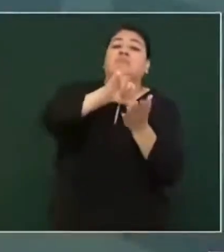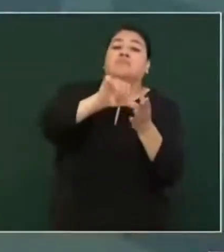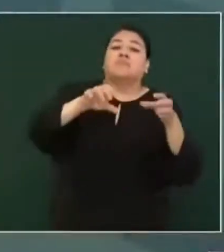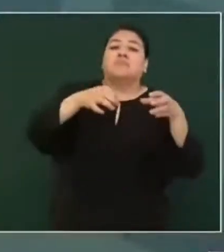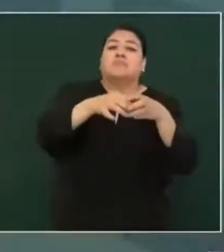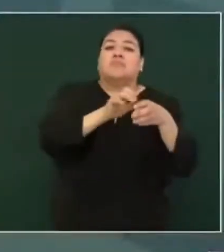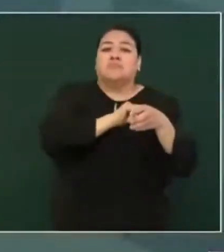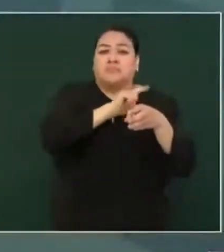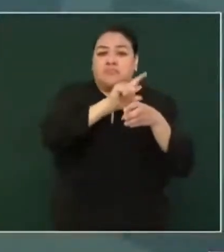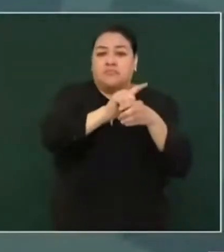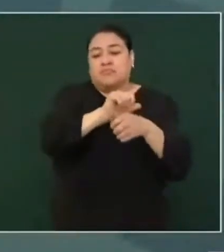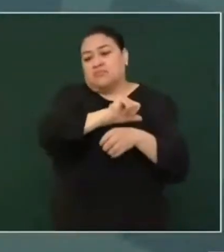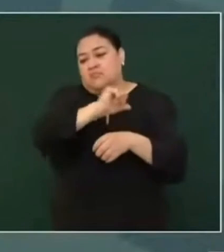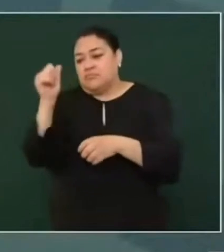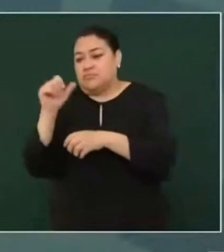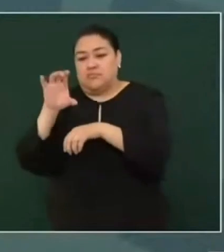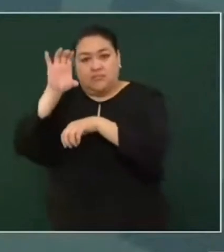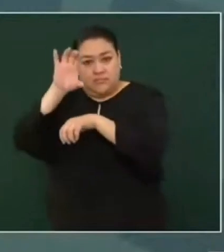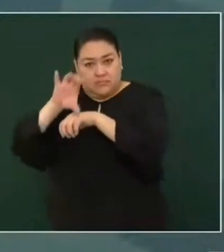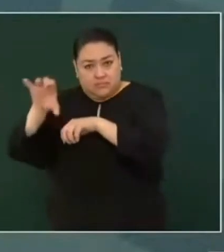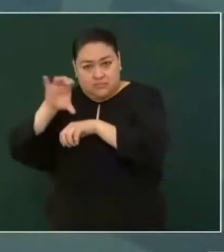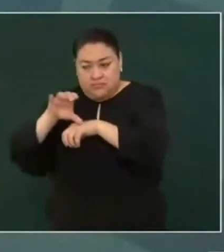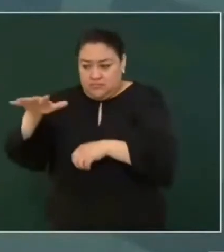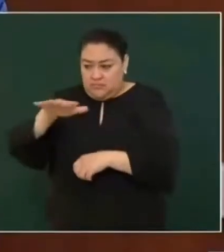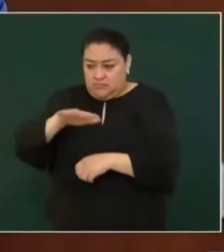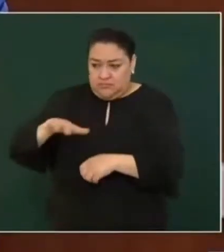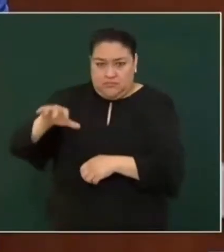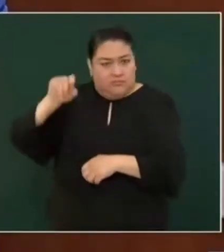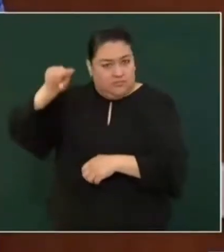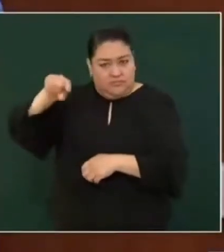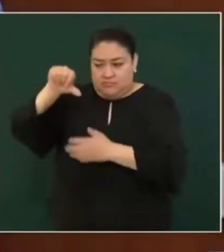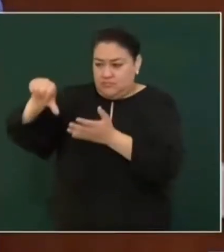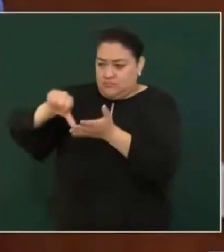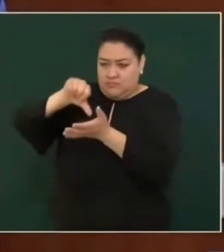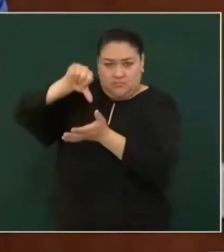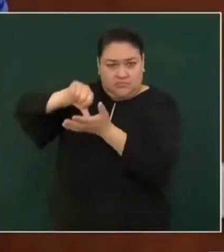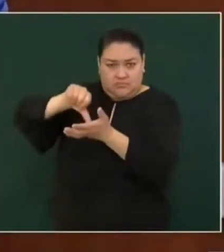y otro en Colombia, así es,